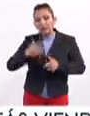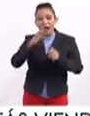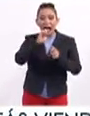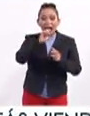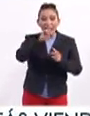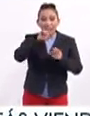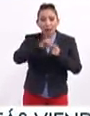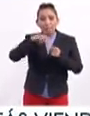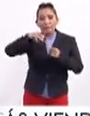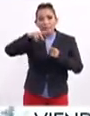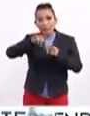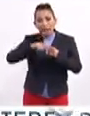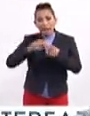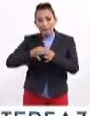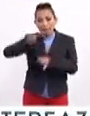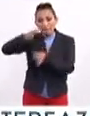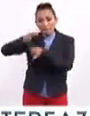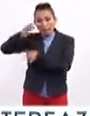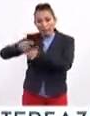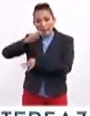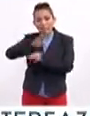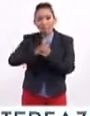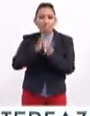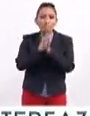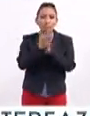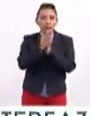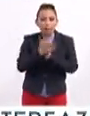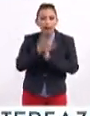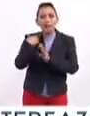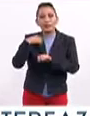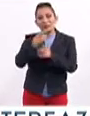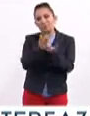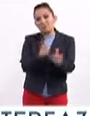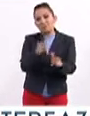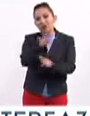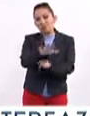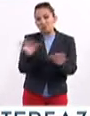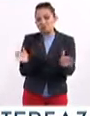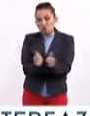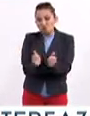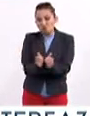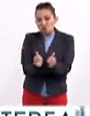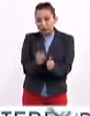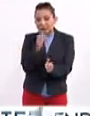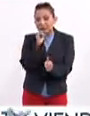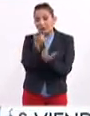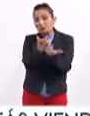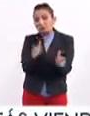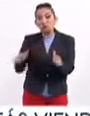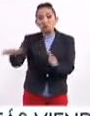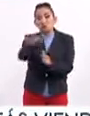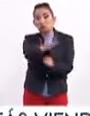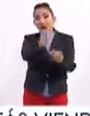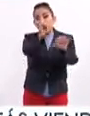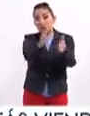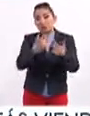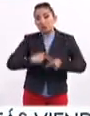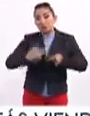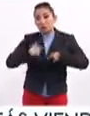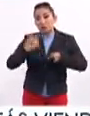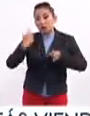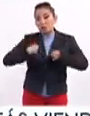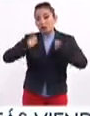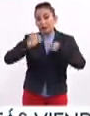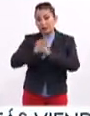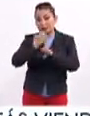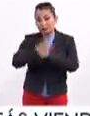carrizo, mimbre, vara de saúz, palma, ixtle, diseño libre y miniatura, y está abierta para todos los artesanos que residan